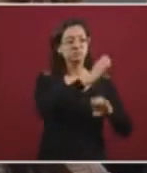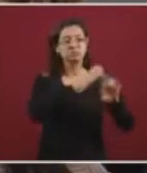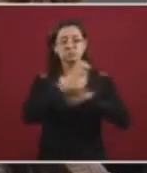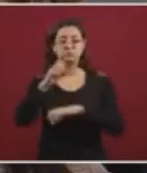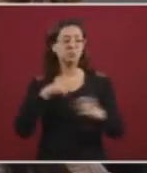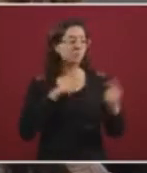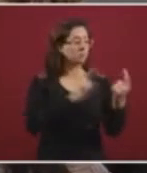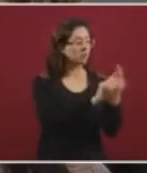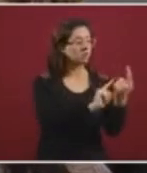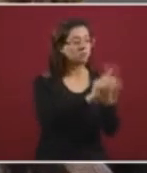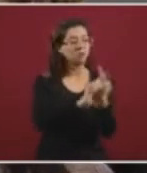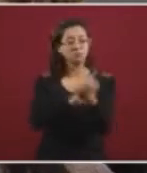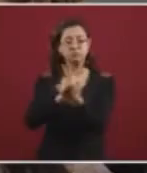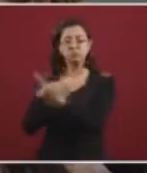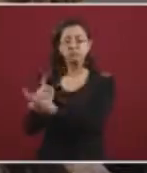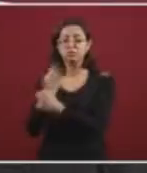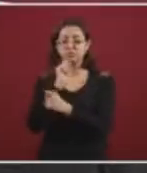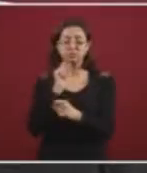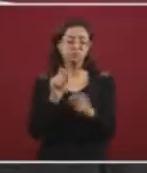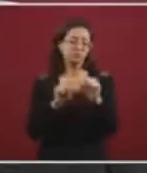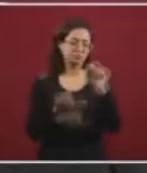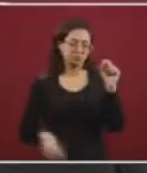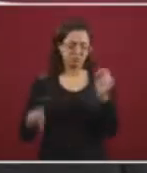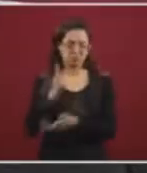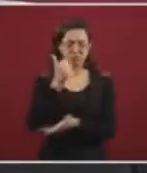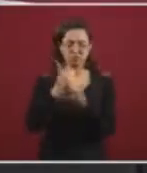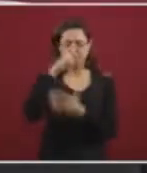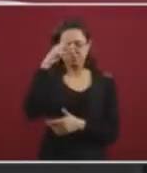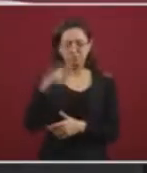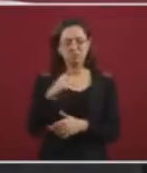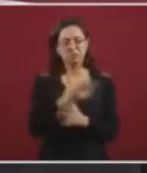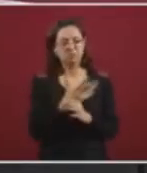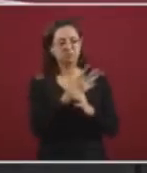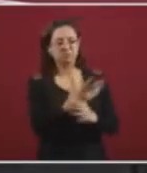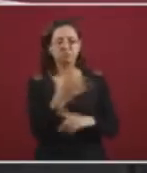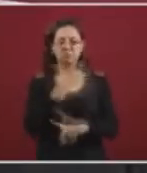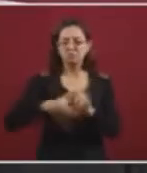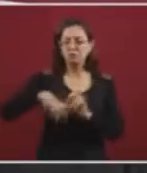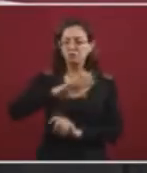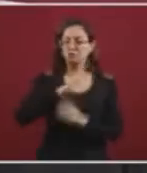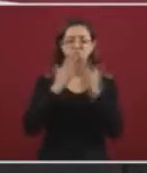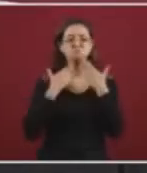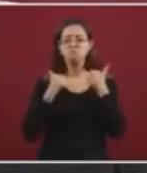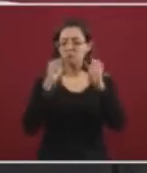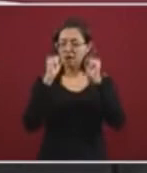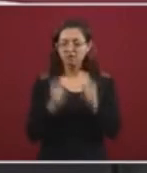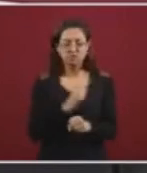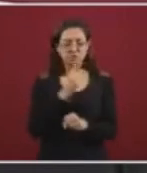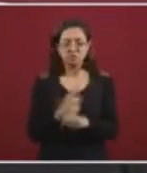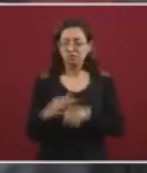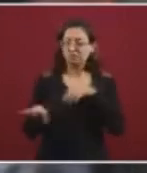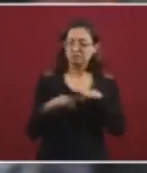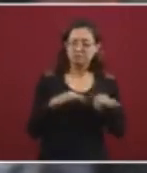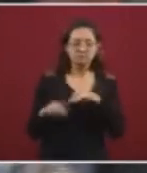México y también de la capital. Nos han descrito el contexto de inseguridad en el que trabajan y nos